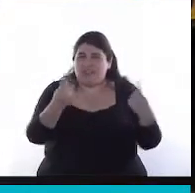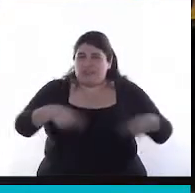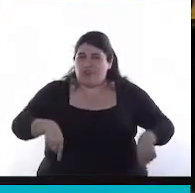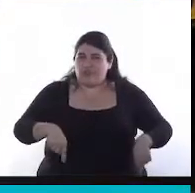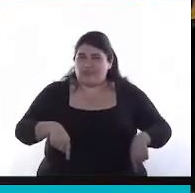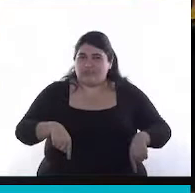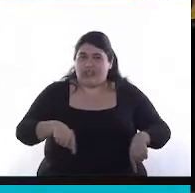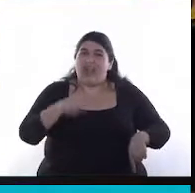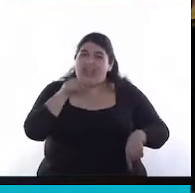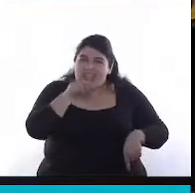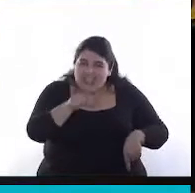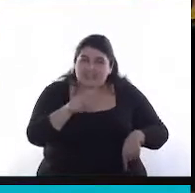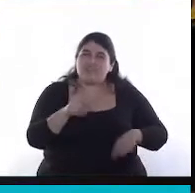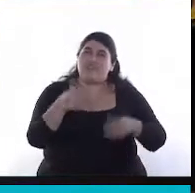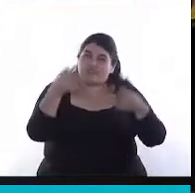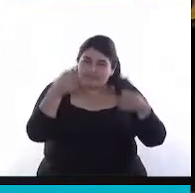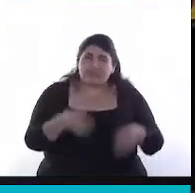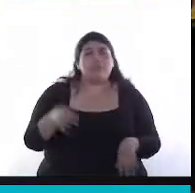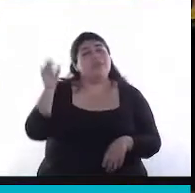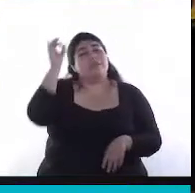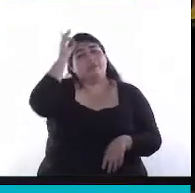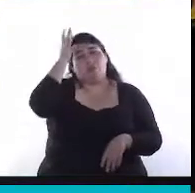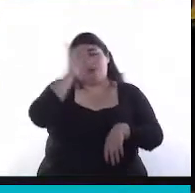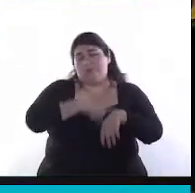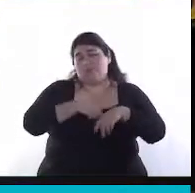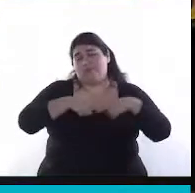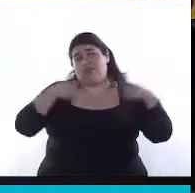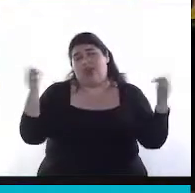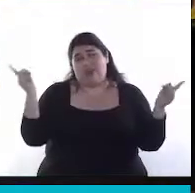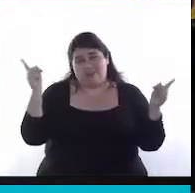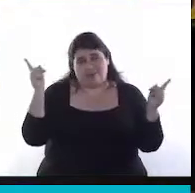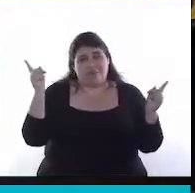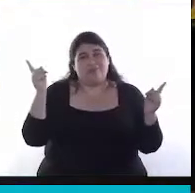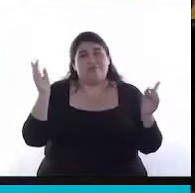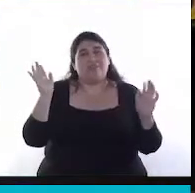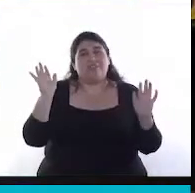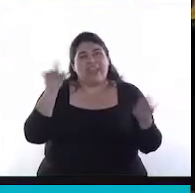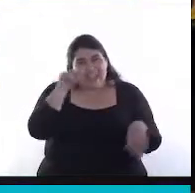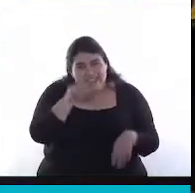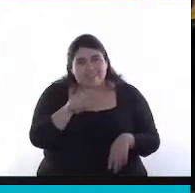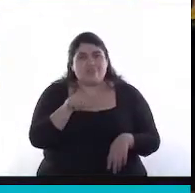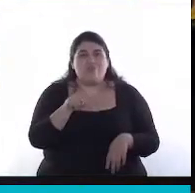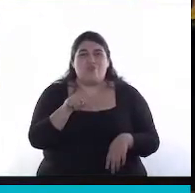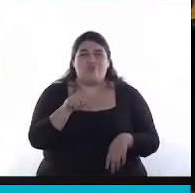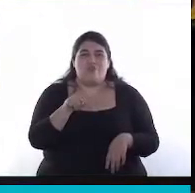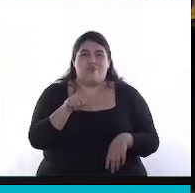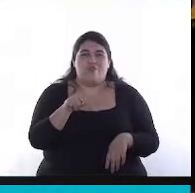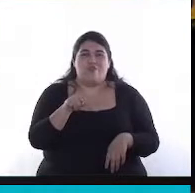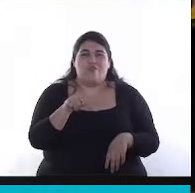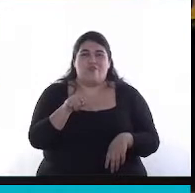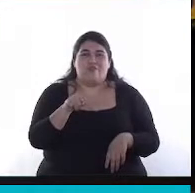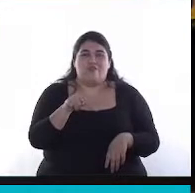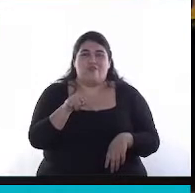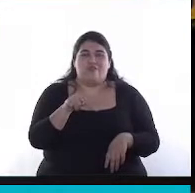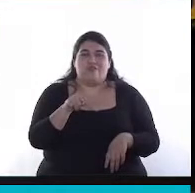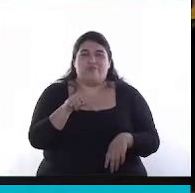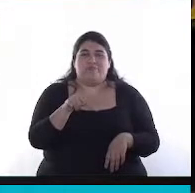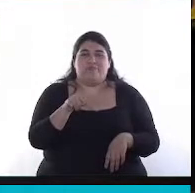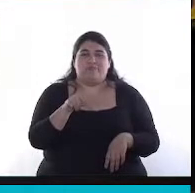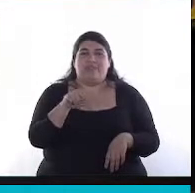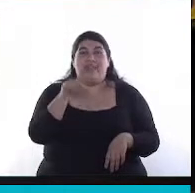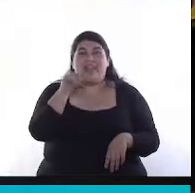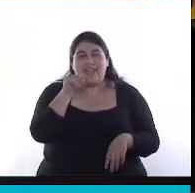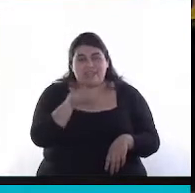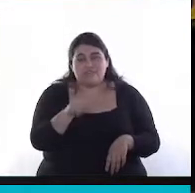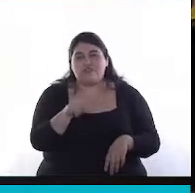licenciamiento discúlpeme que me extendí en el uso de la palabra este es repudiar